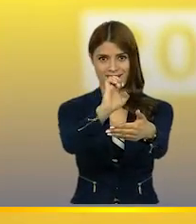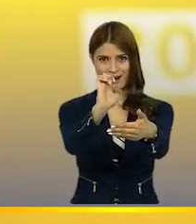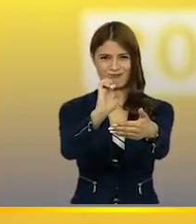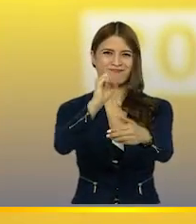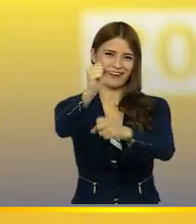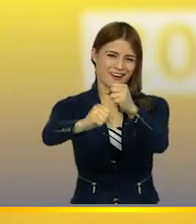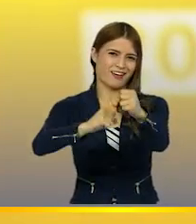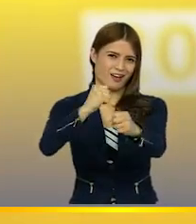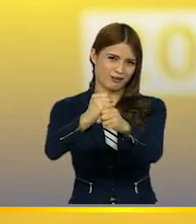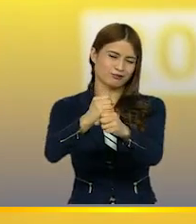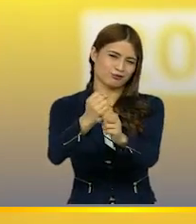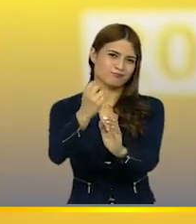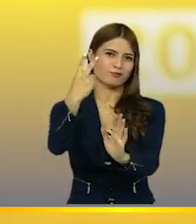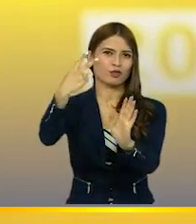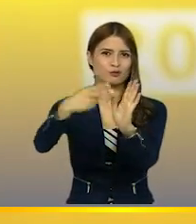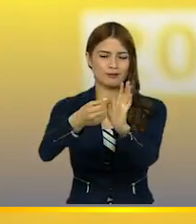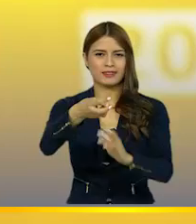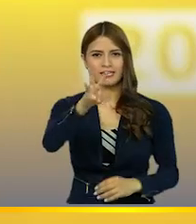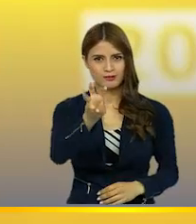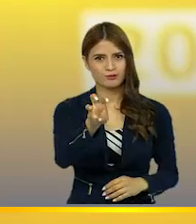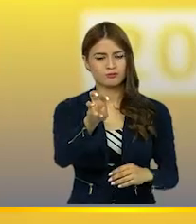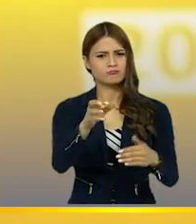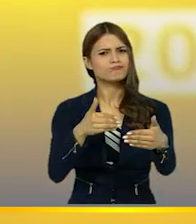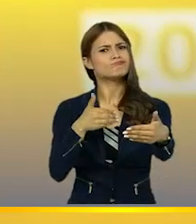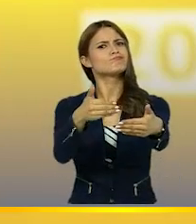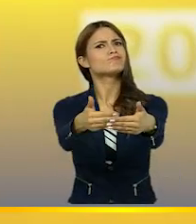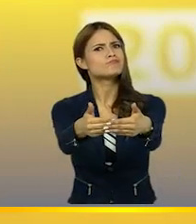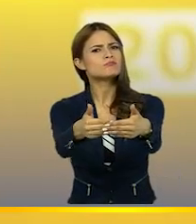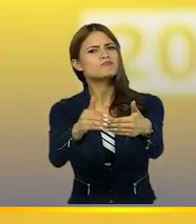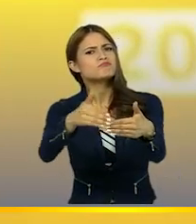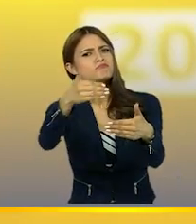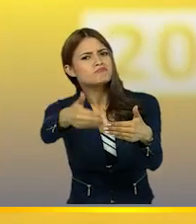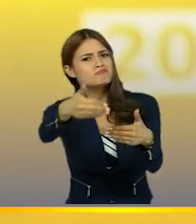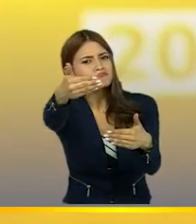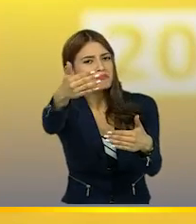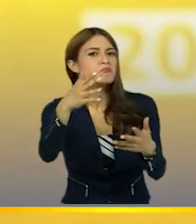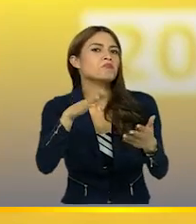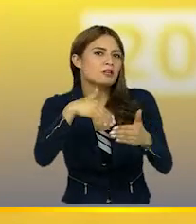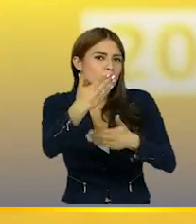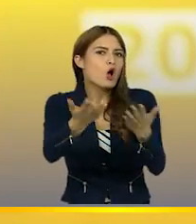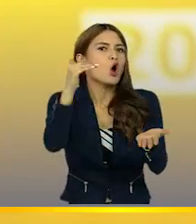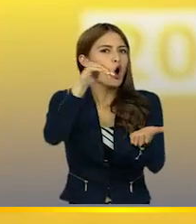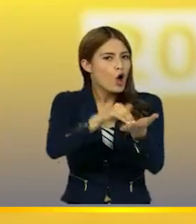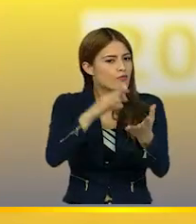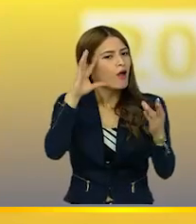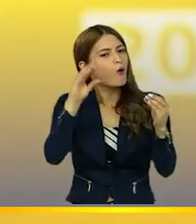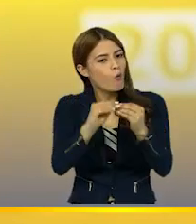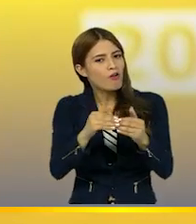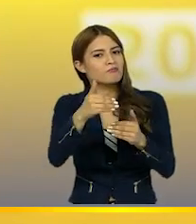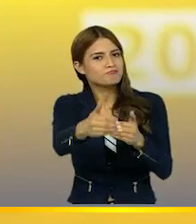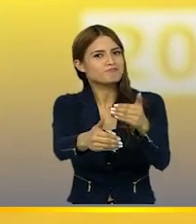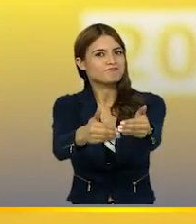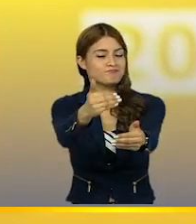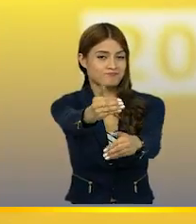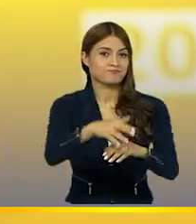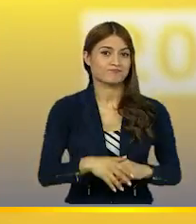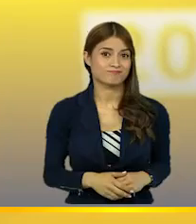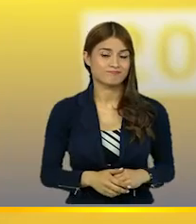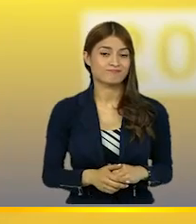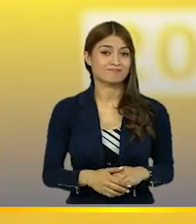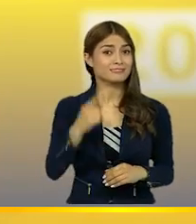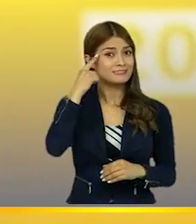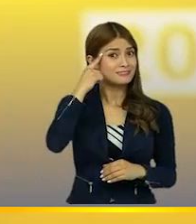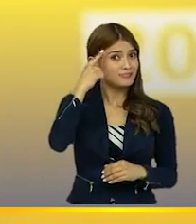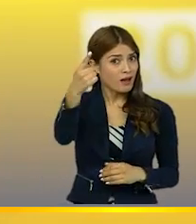en que se cumpla y se avance las negociaciones sobre los demás puntos de la agenda. La prioridad